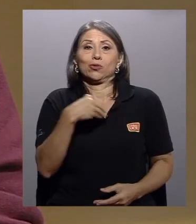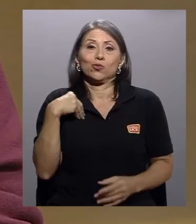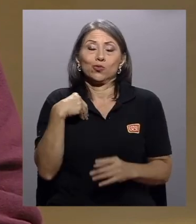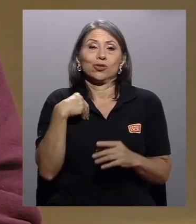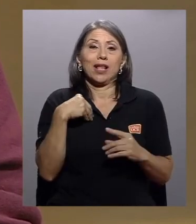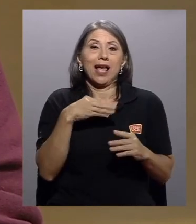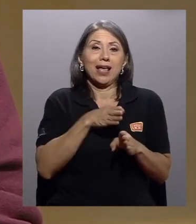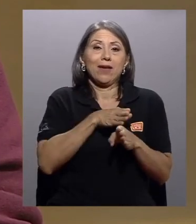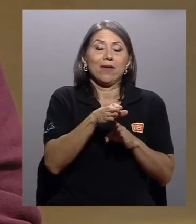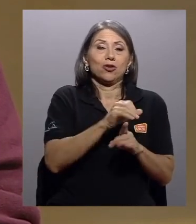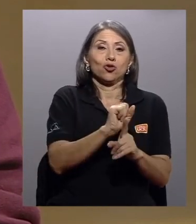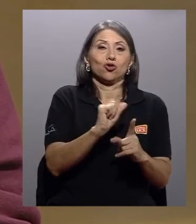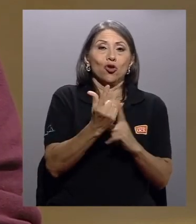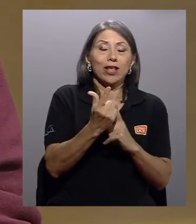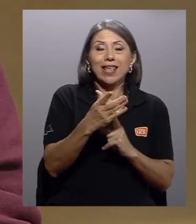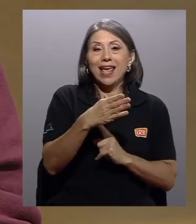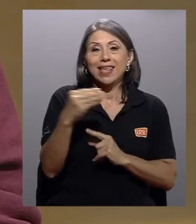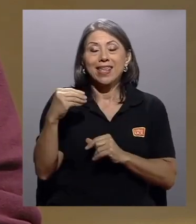antropología,